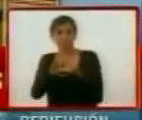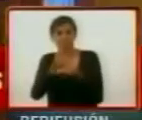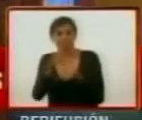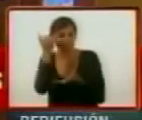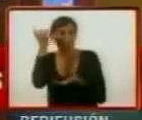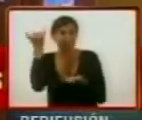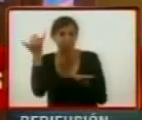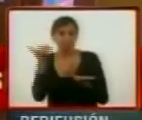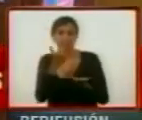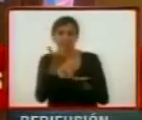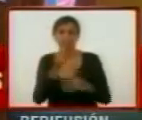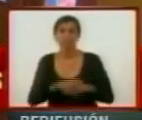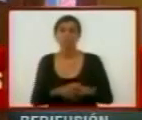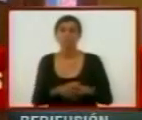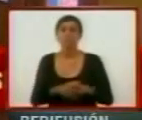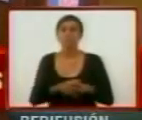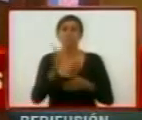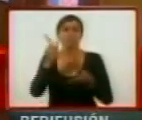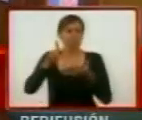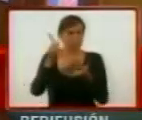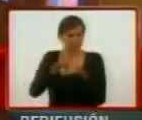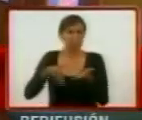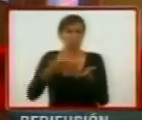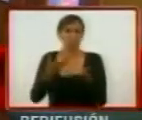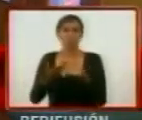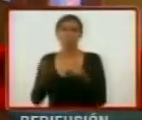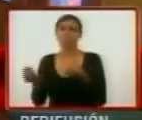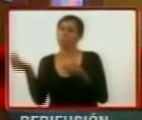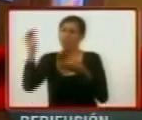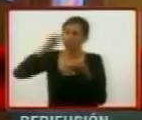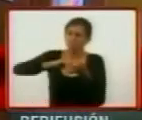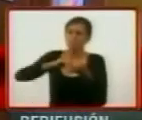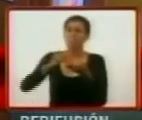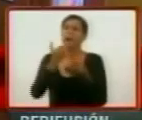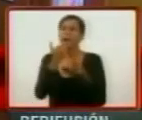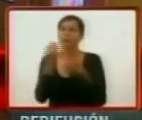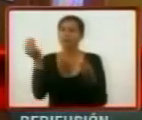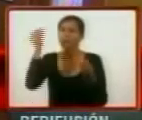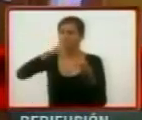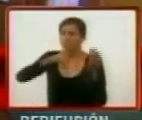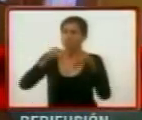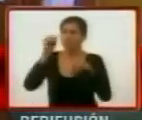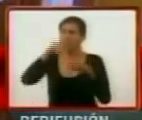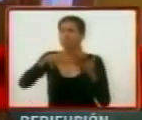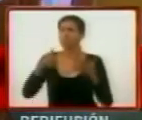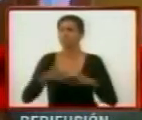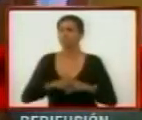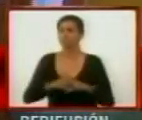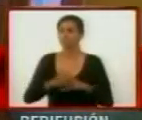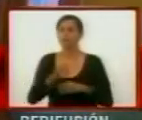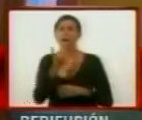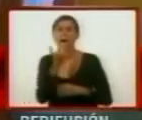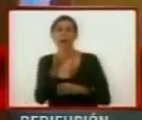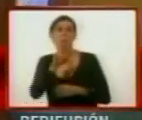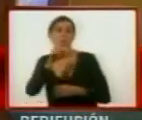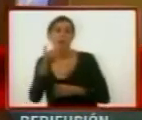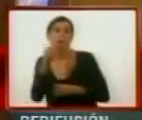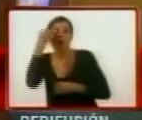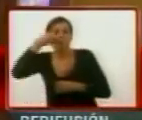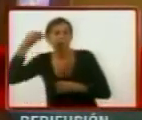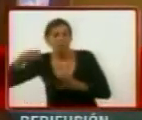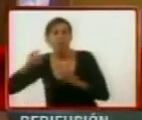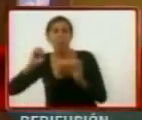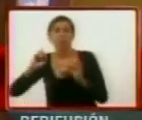Que puede participar, puede agregar cosas, puede agregar comentarios, puede agregar documentos a los bienes que están acá,